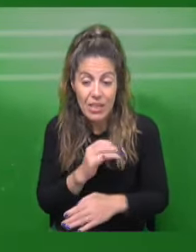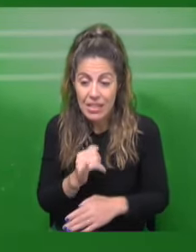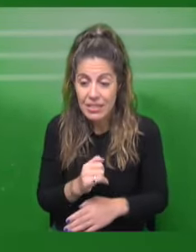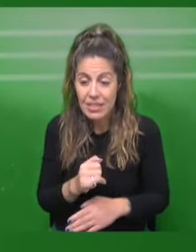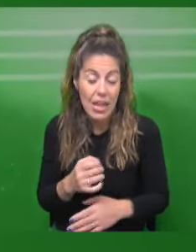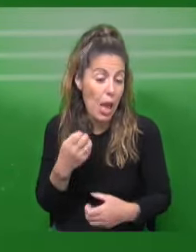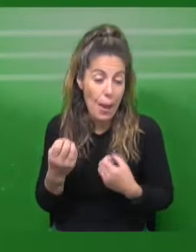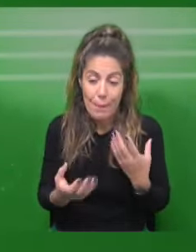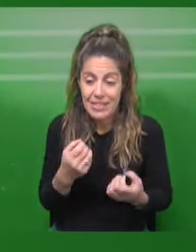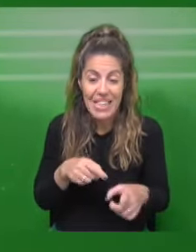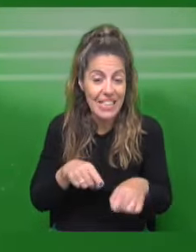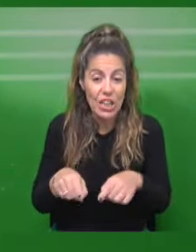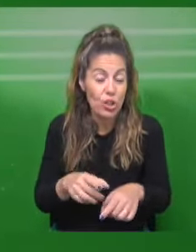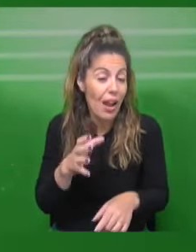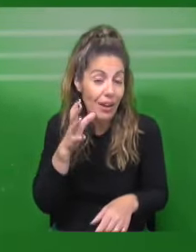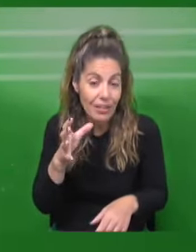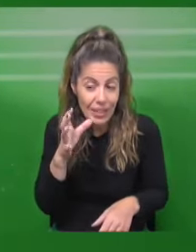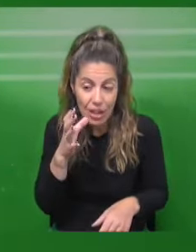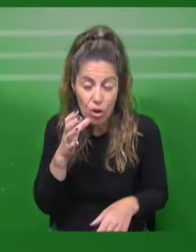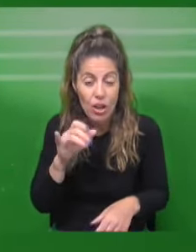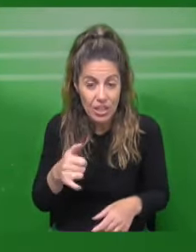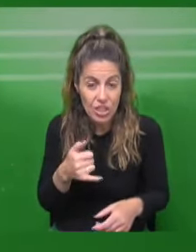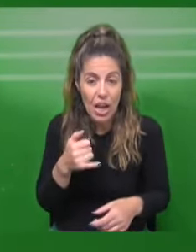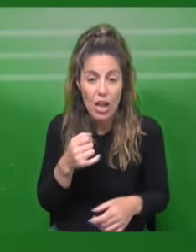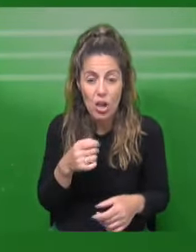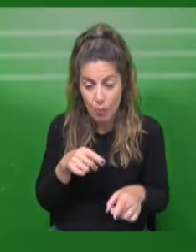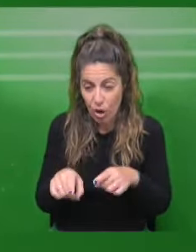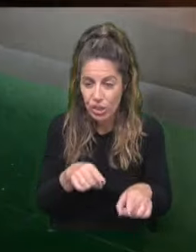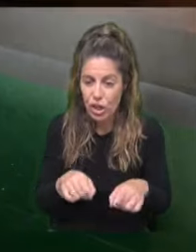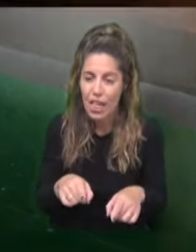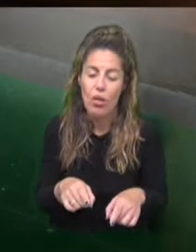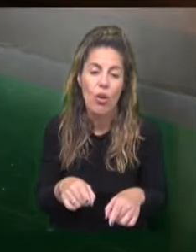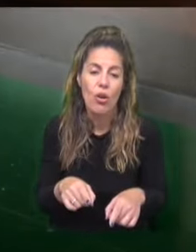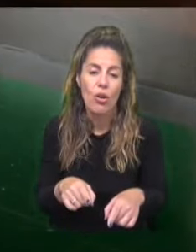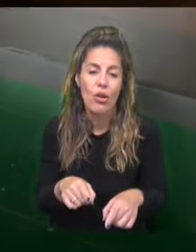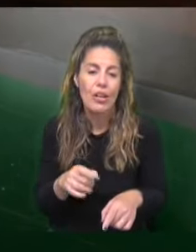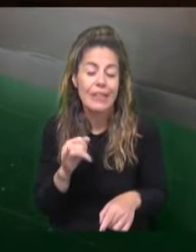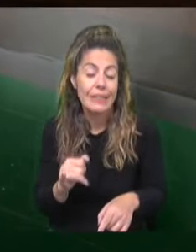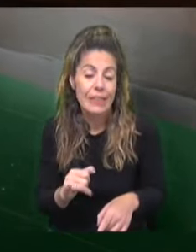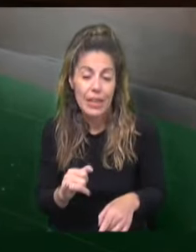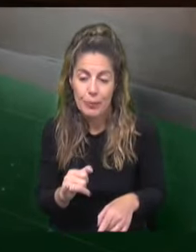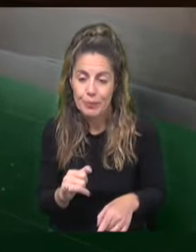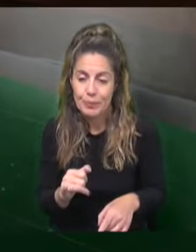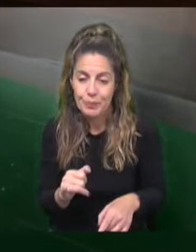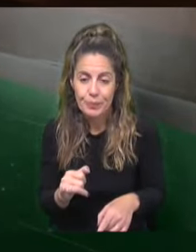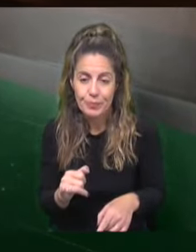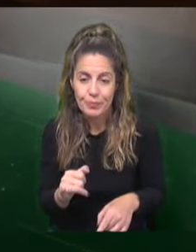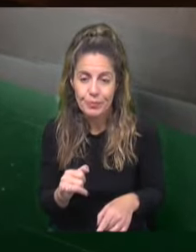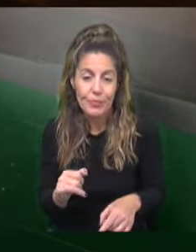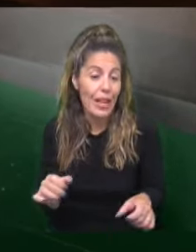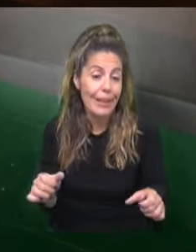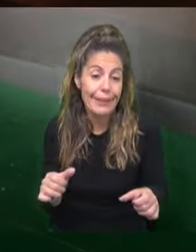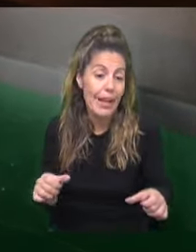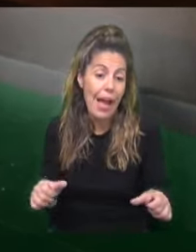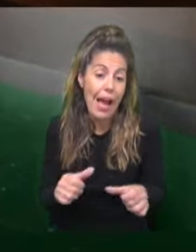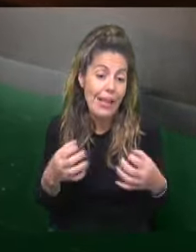expresadas en gestionar riesgos que los hemos estado tratando de gestionar y que bueno en el acierto en el